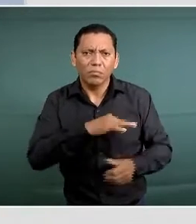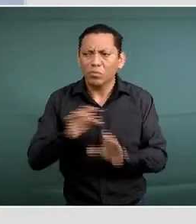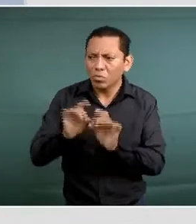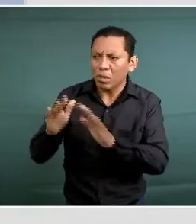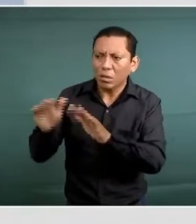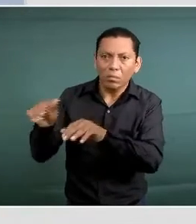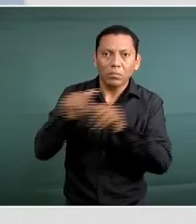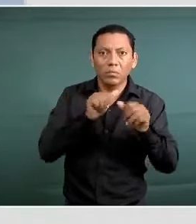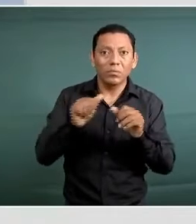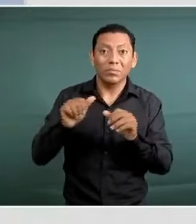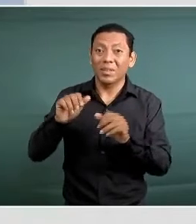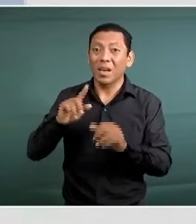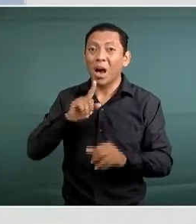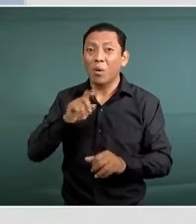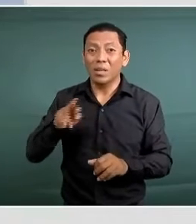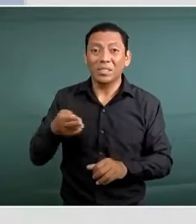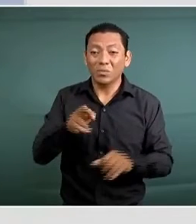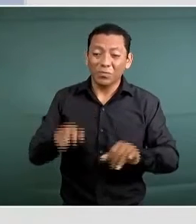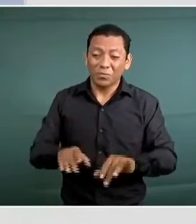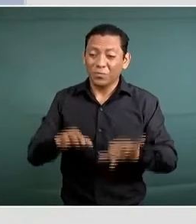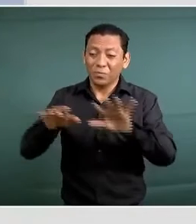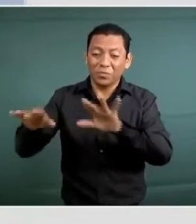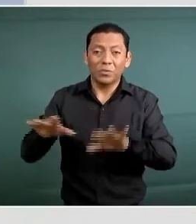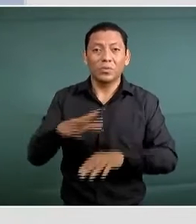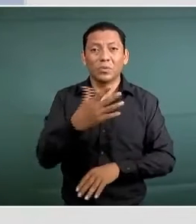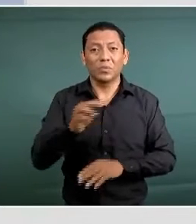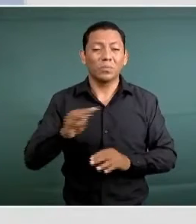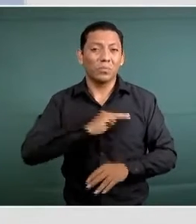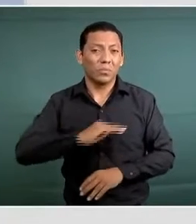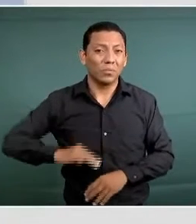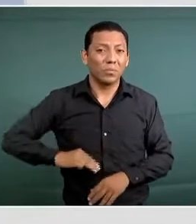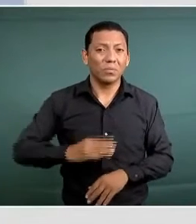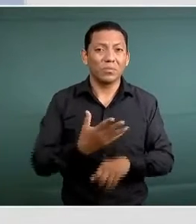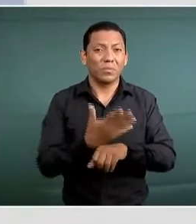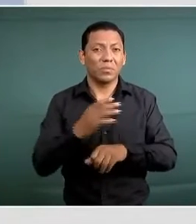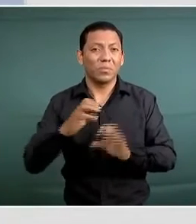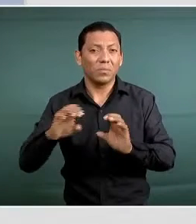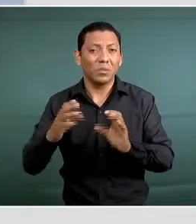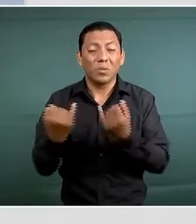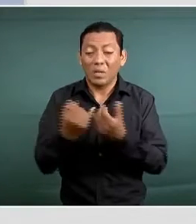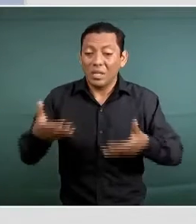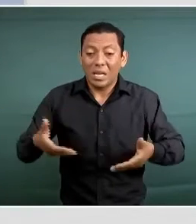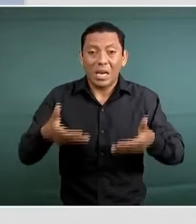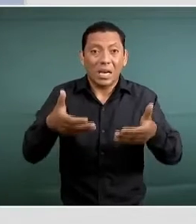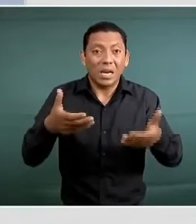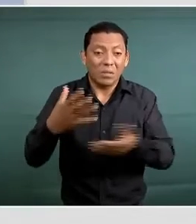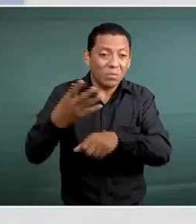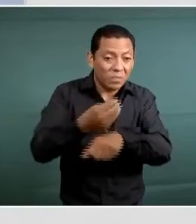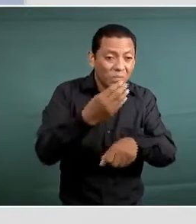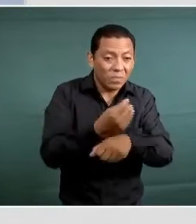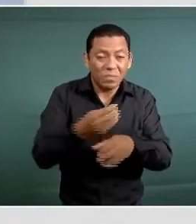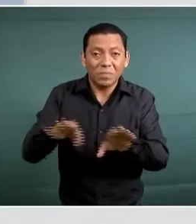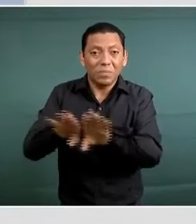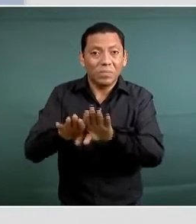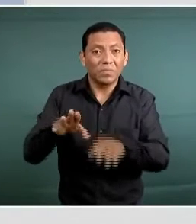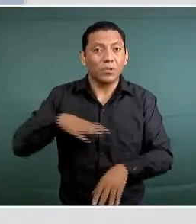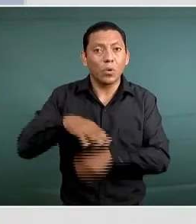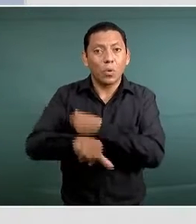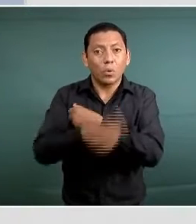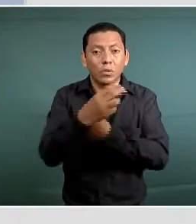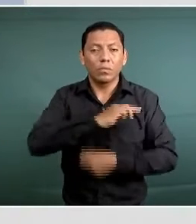desbordados en cinco municipios de cuatro estados, cierres totales de carreteros que están siendo restablecidos, once